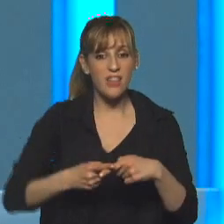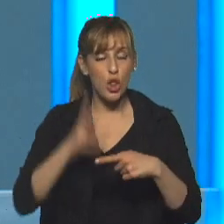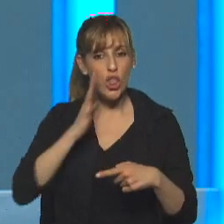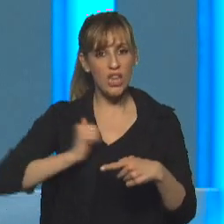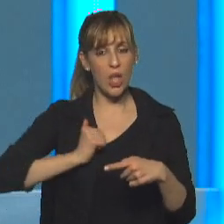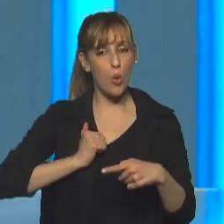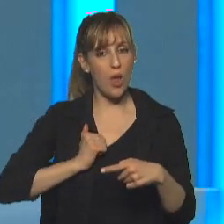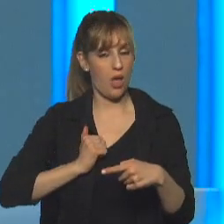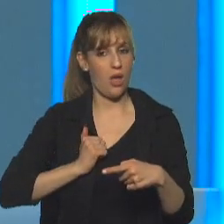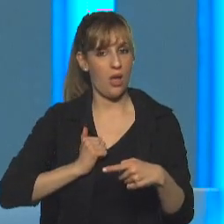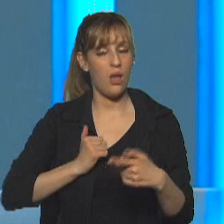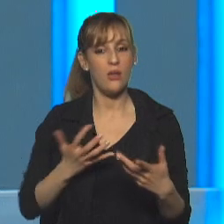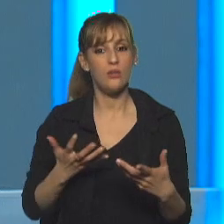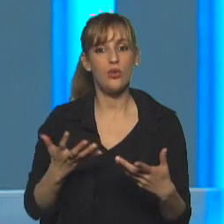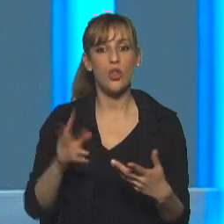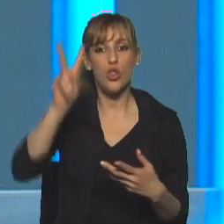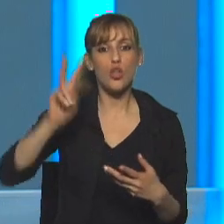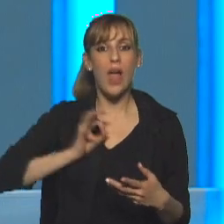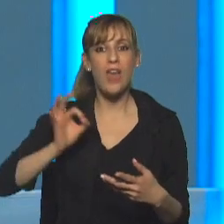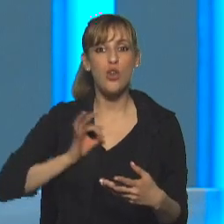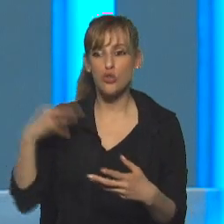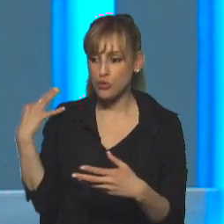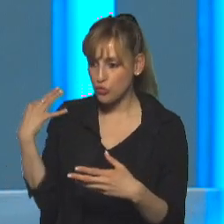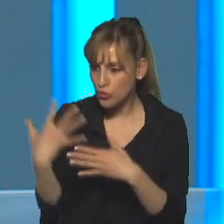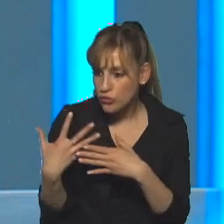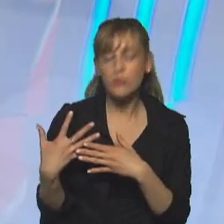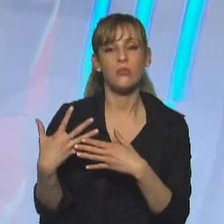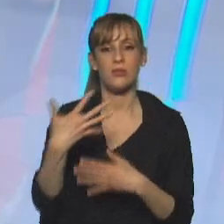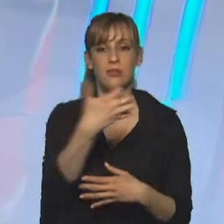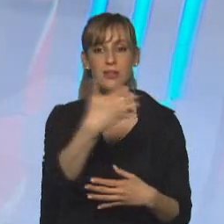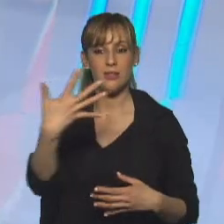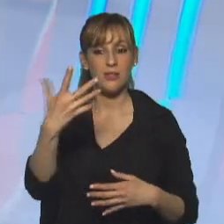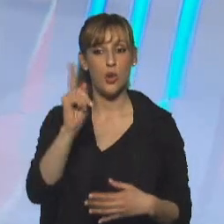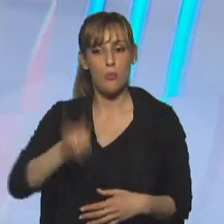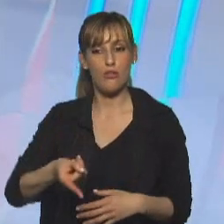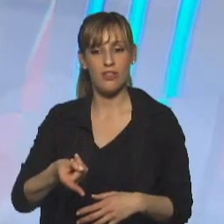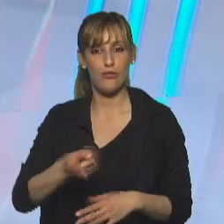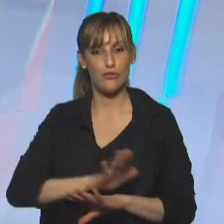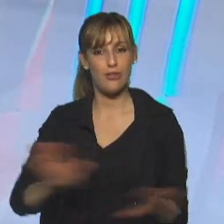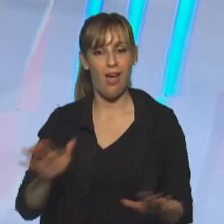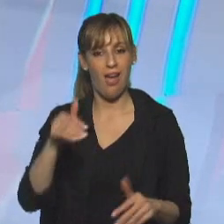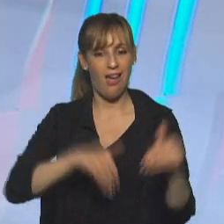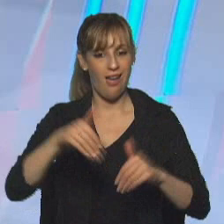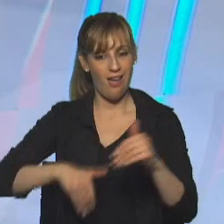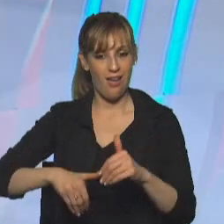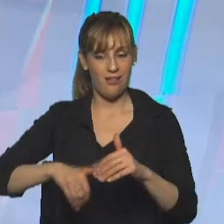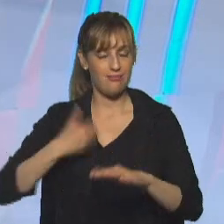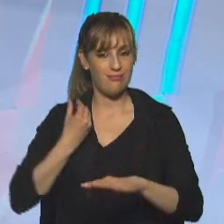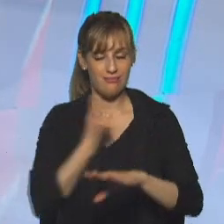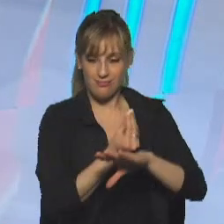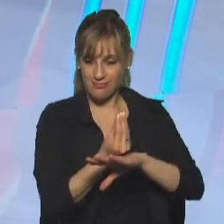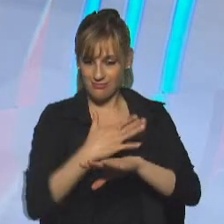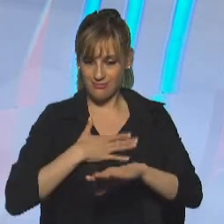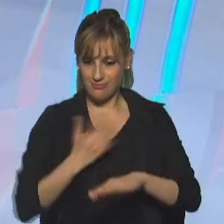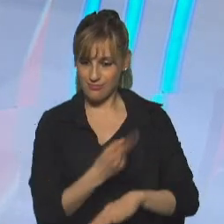pasado del 2% al 65% y a controlar 2/3 precisamente del Consejo Municipal, porque este trabajo es la base del